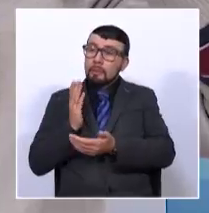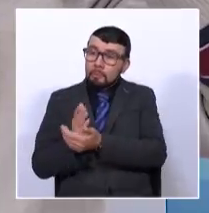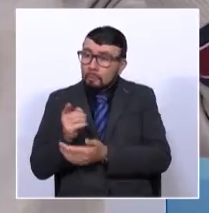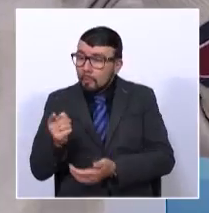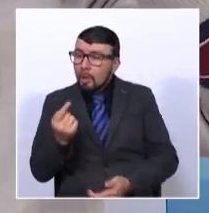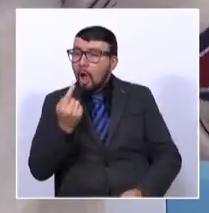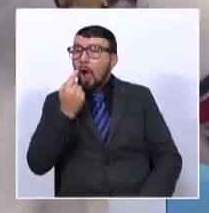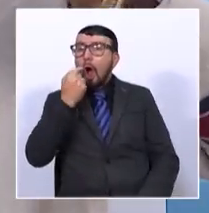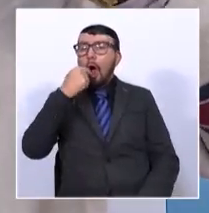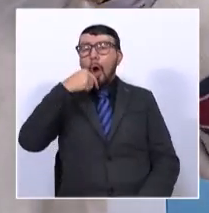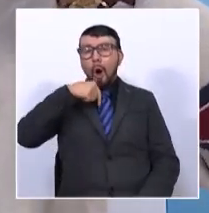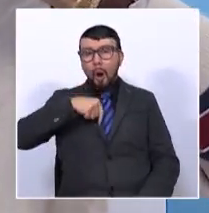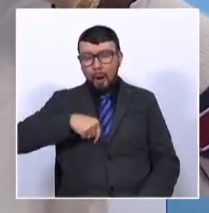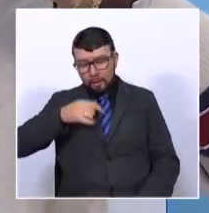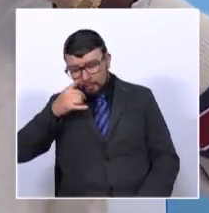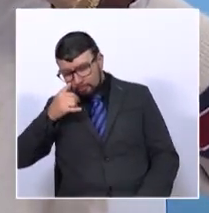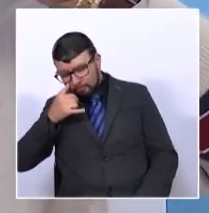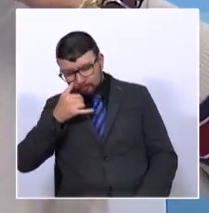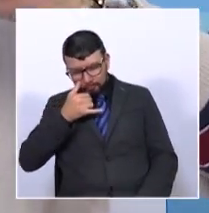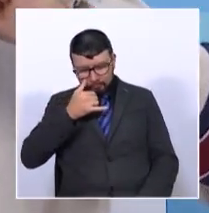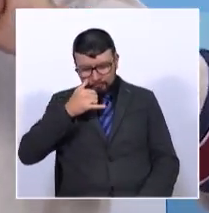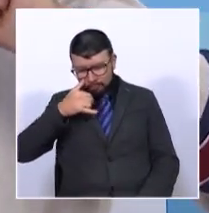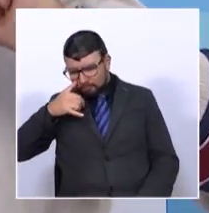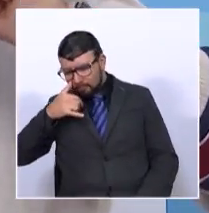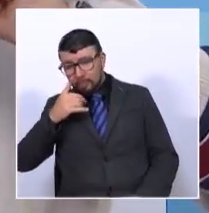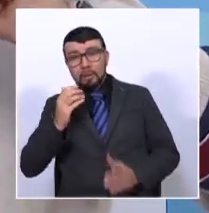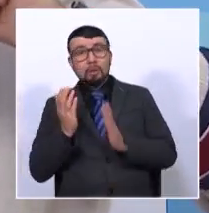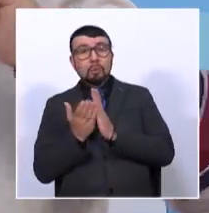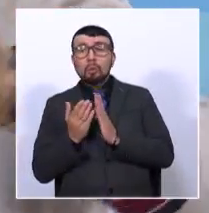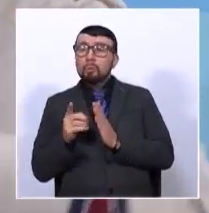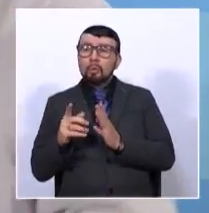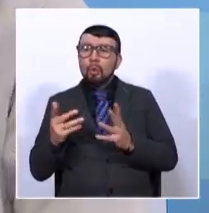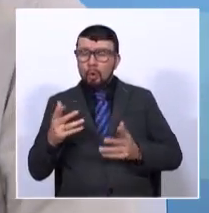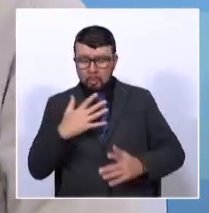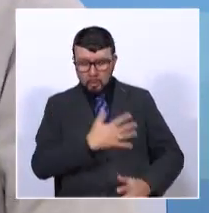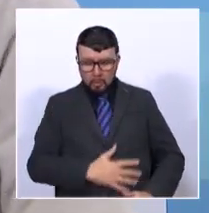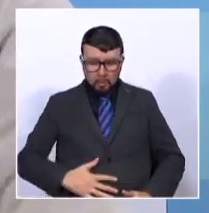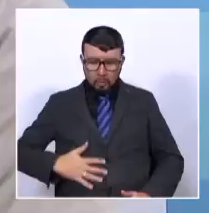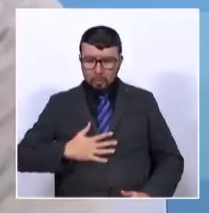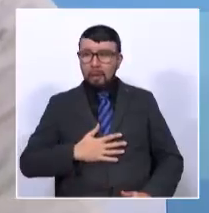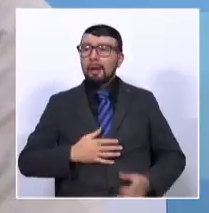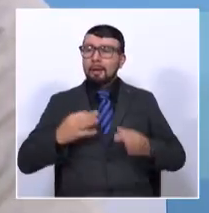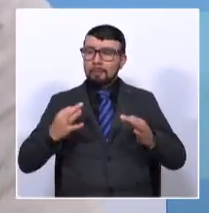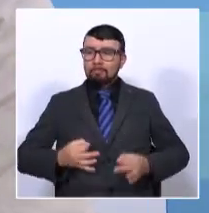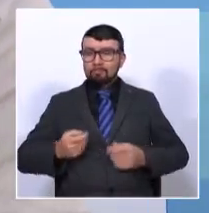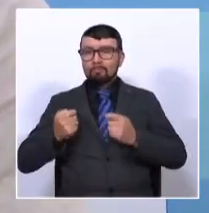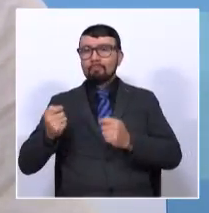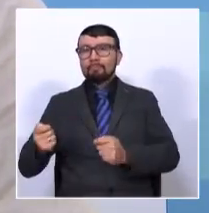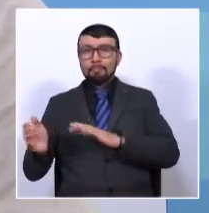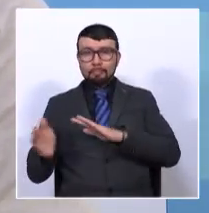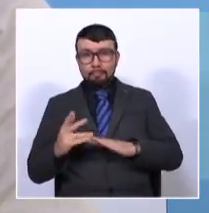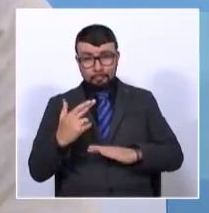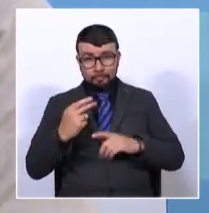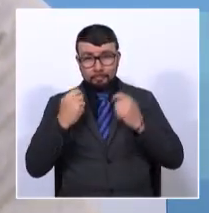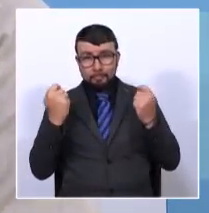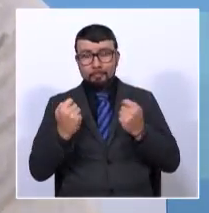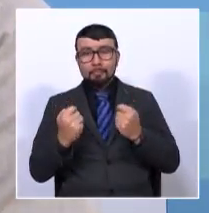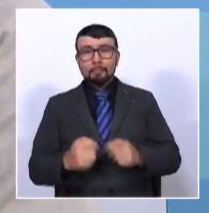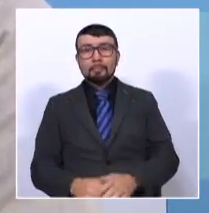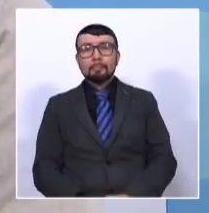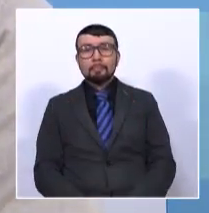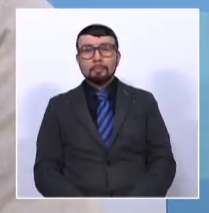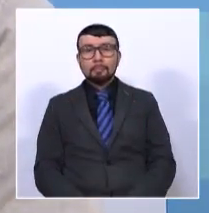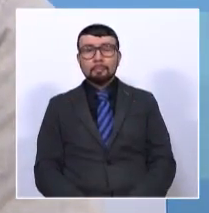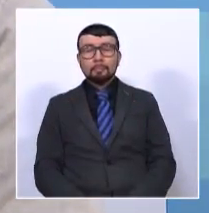endoscopia, hay que hacer un estudio en qué condiciones está el estómago para definir un tratamiento. Vamos a este corte comerciales.